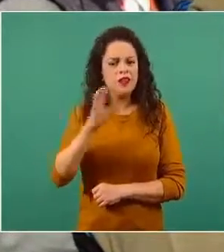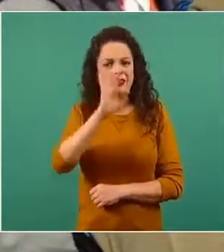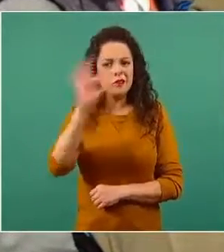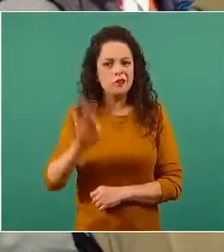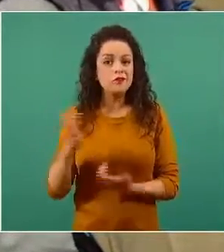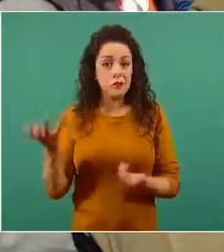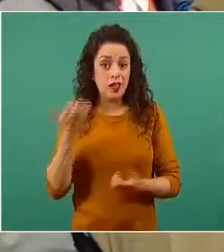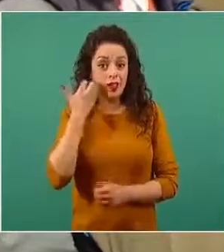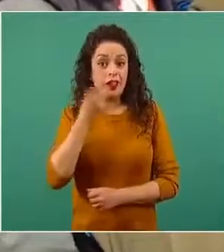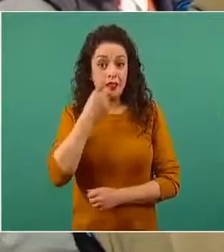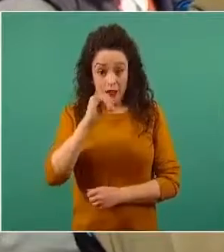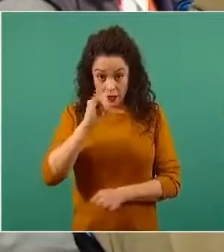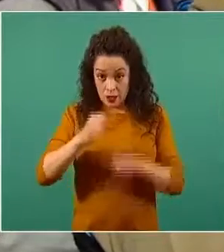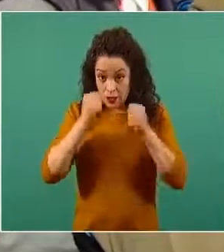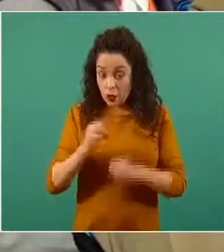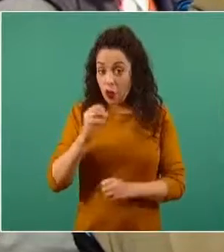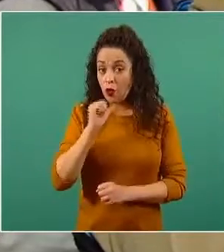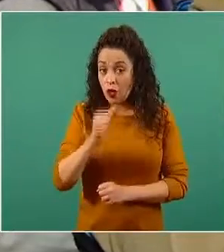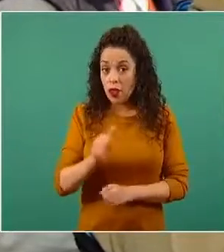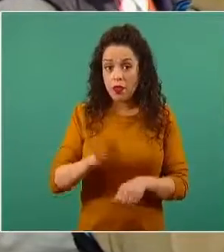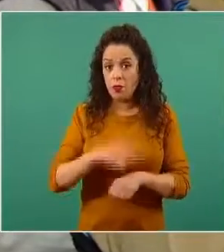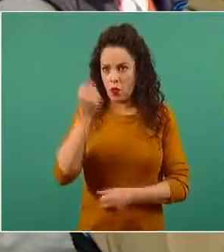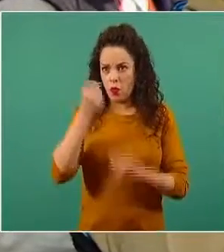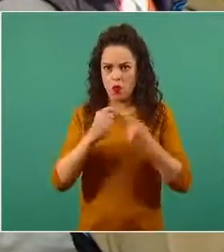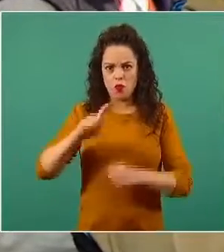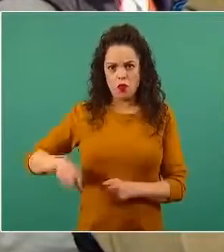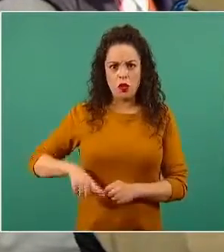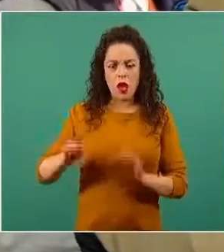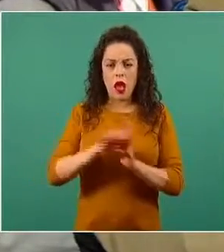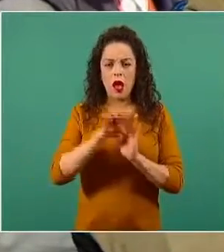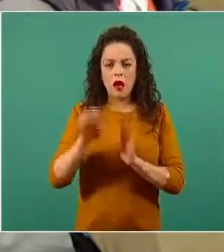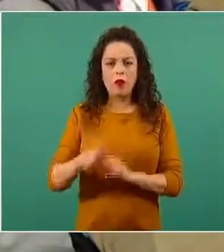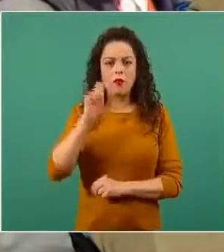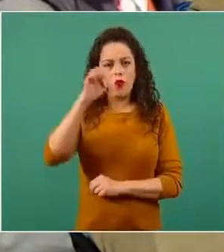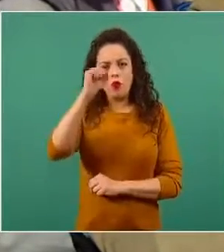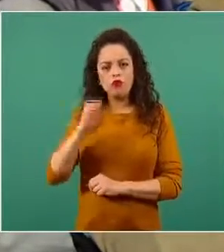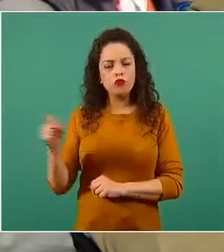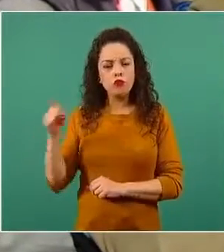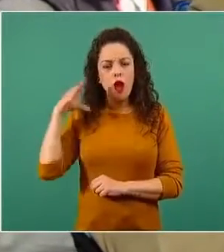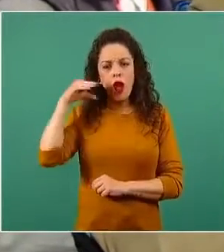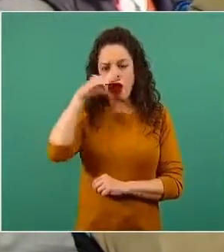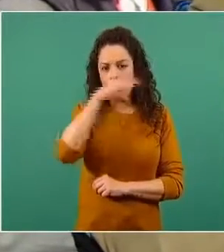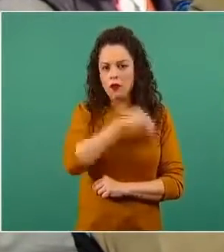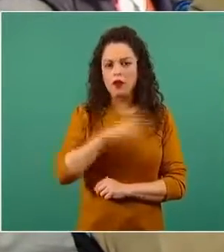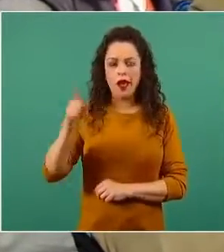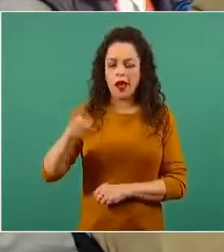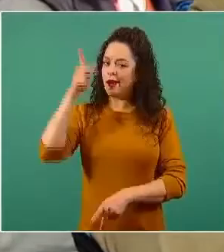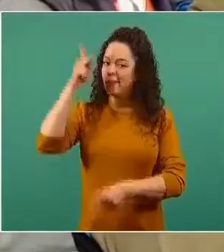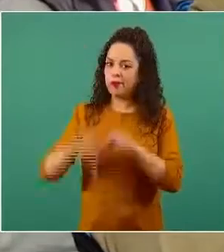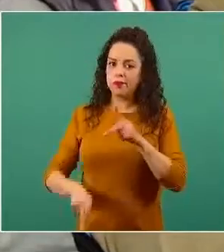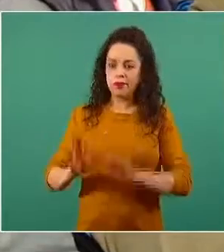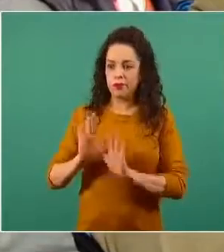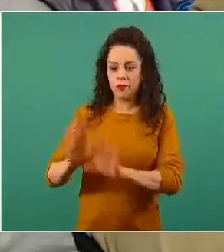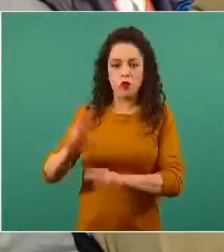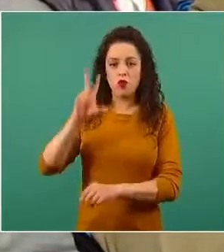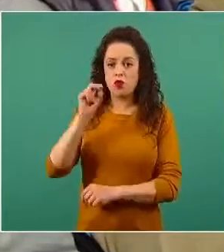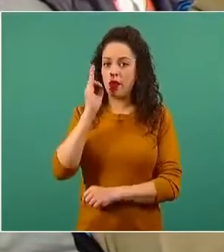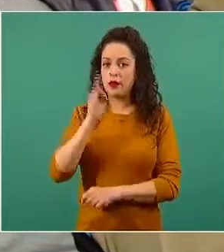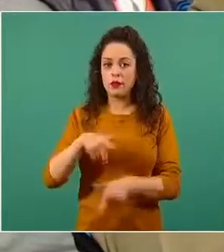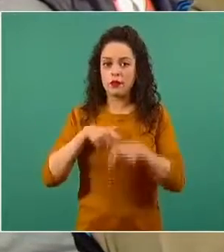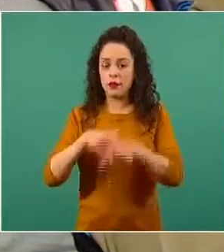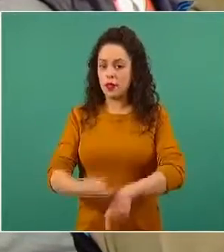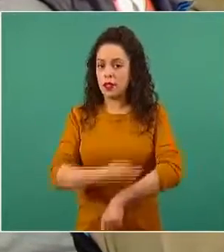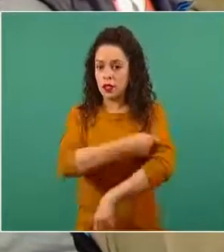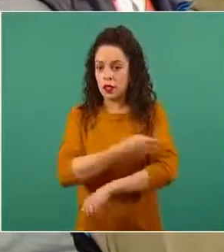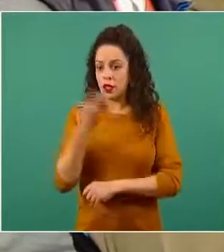que es segura o no, porque hay algunos gobiernos como Sudáfrica que han suspendido la aplicación de esta vacuna. ¿A qué se debe que algún gobierno pueda tomar